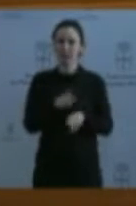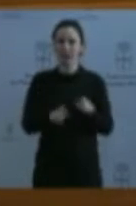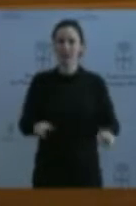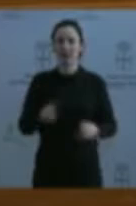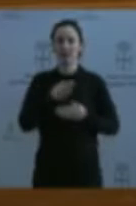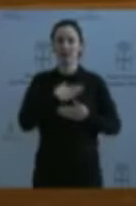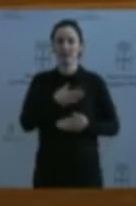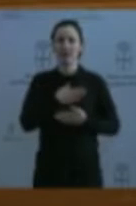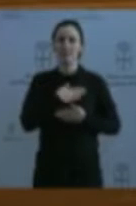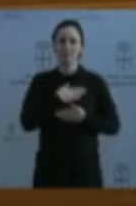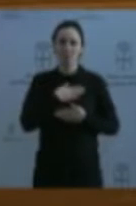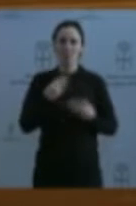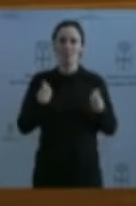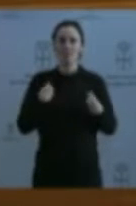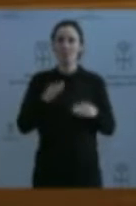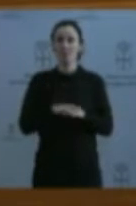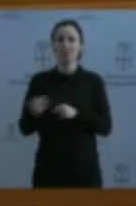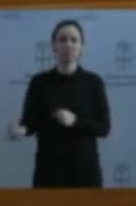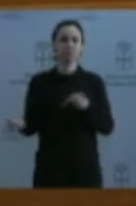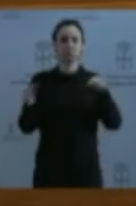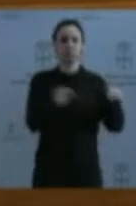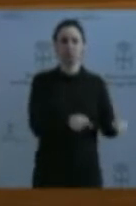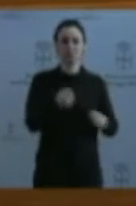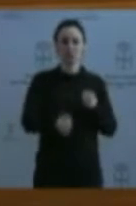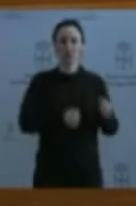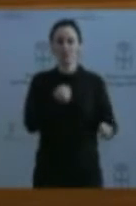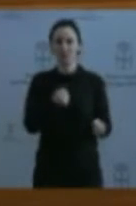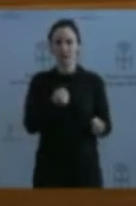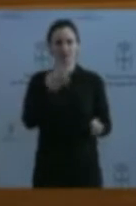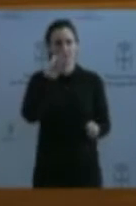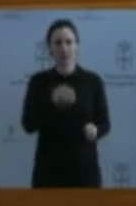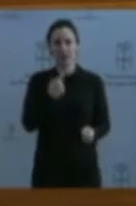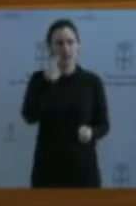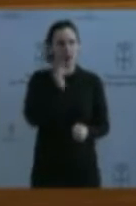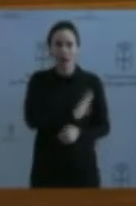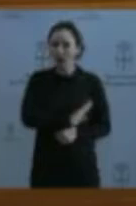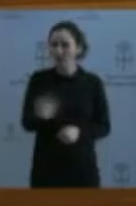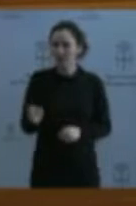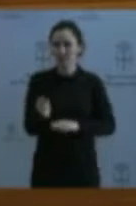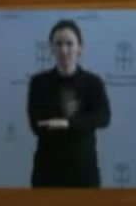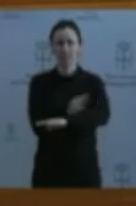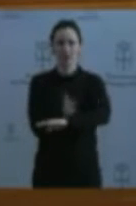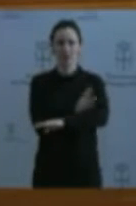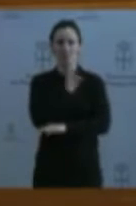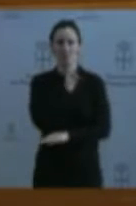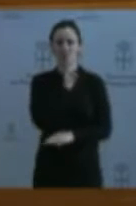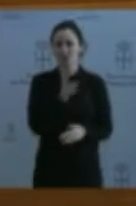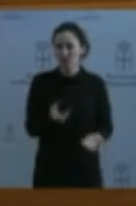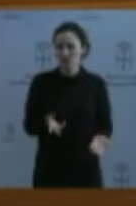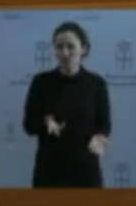que poco tiene que ver realmente con los pastos y bueno, una de las investigaciones además que se está